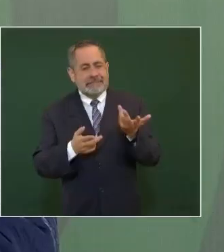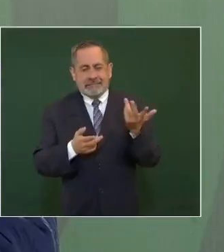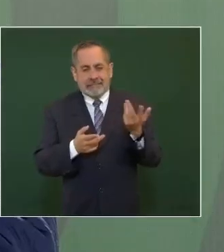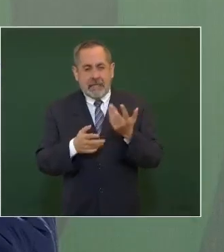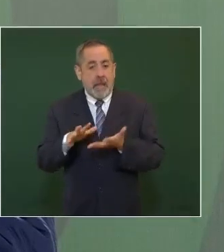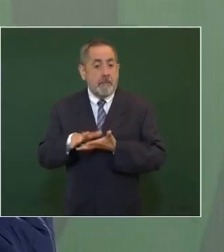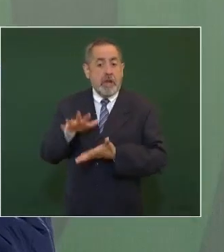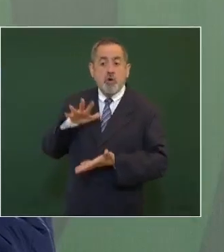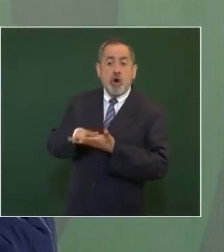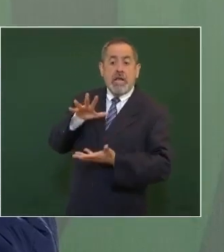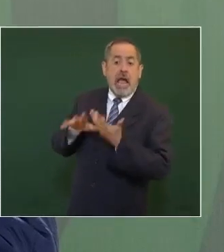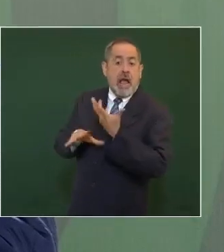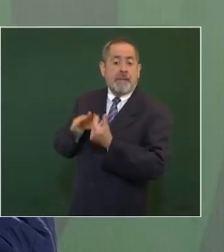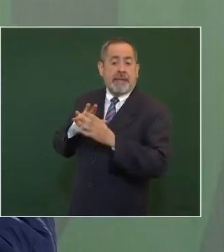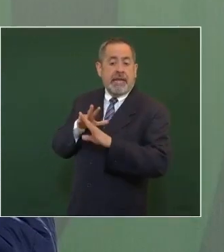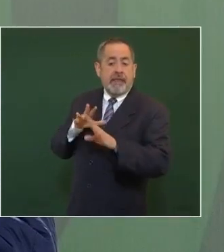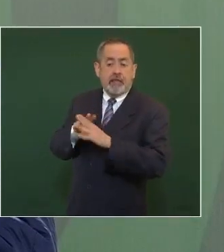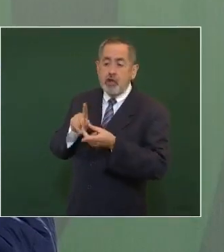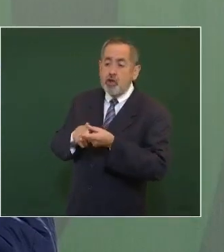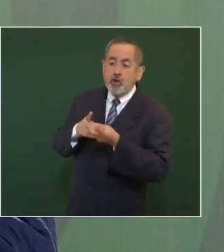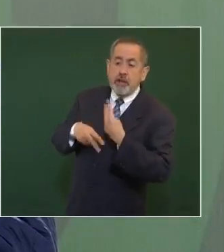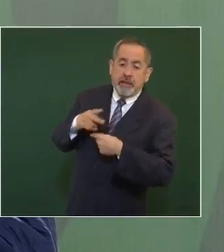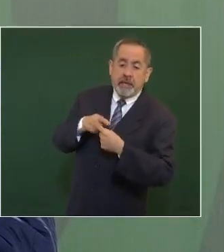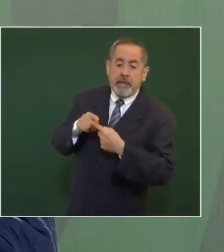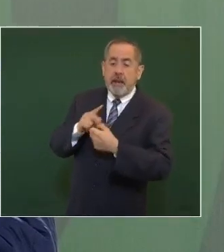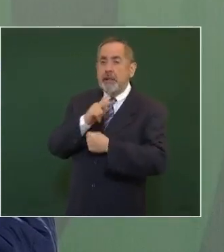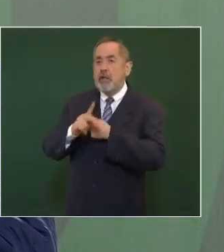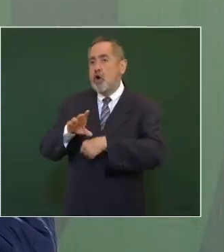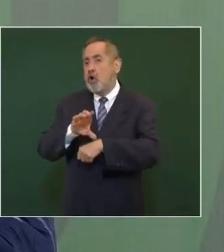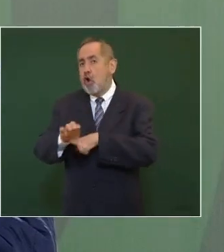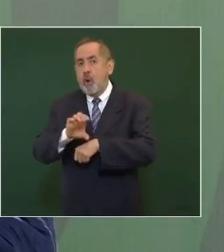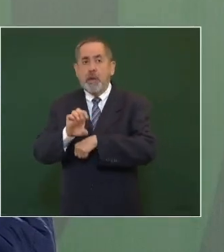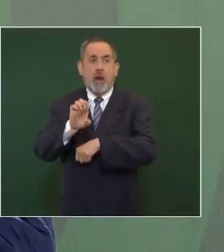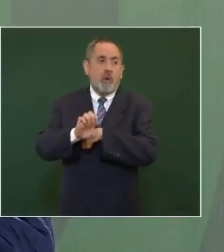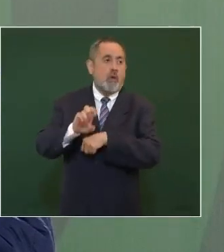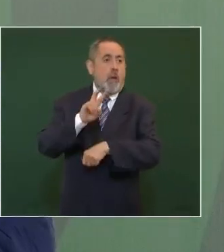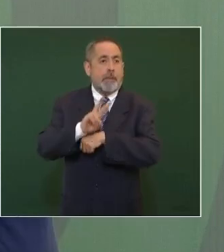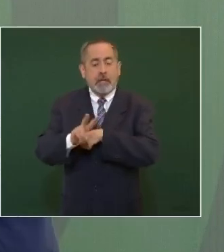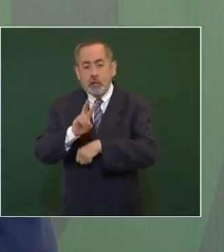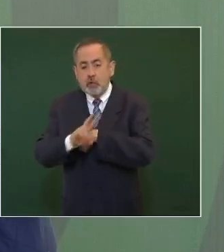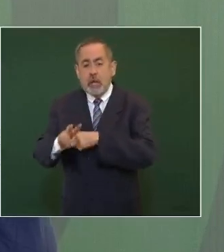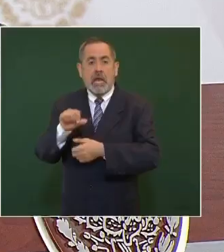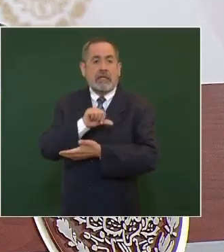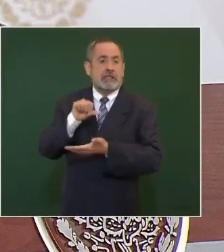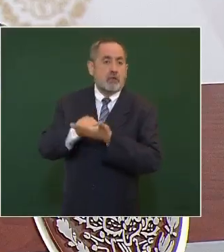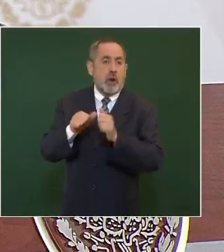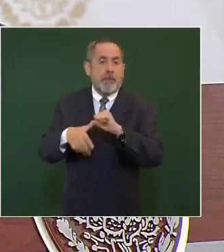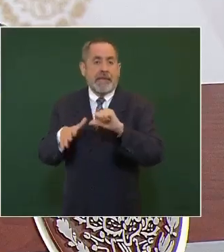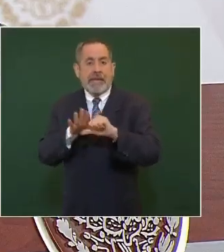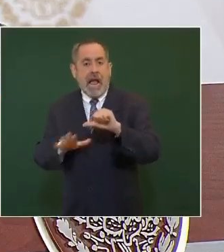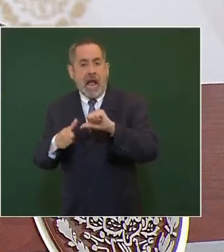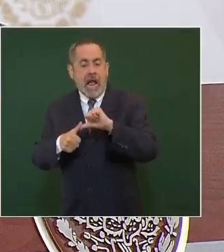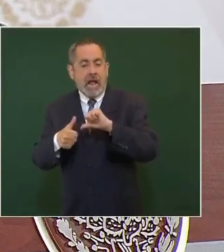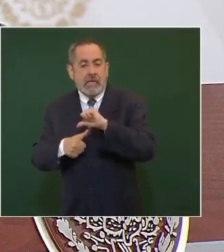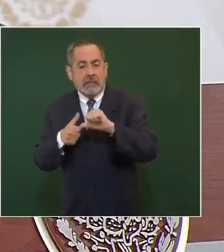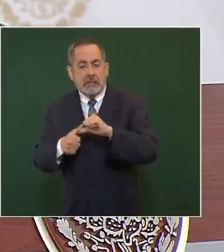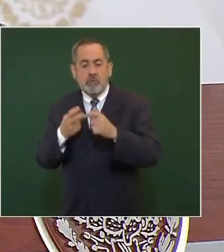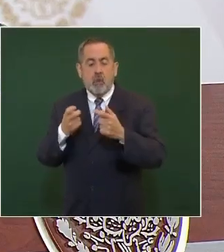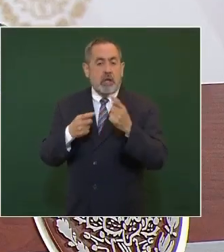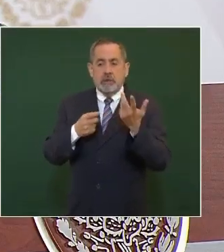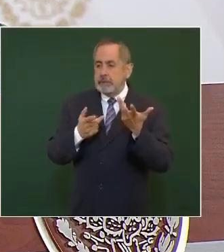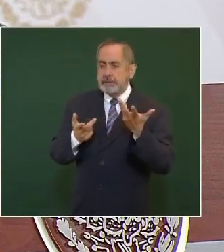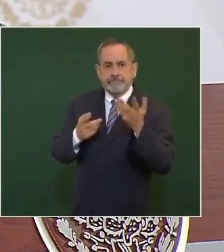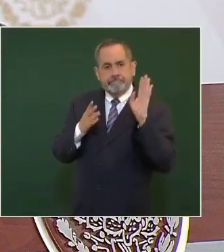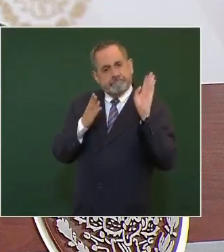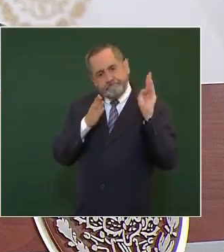la mayoría de los migrantes proceden de países como Colombia, Ecuador, Venezuela, Centroamérica. Por lo tanto, exige